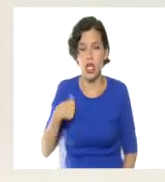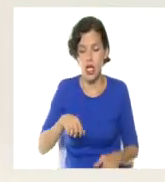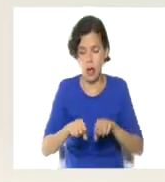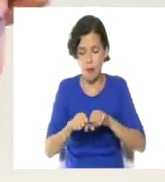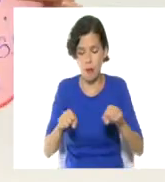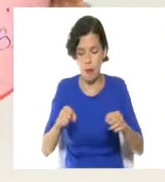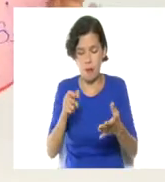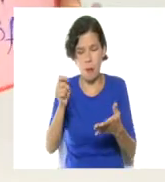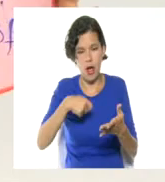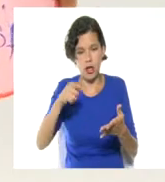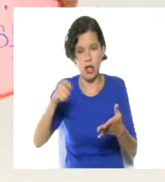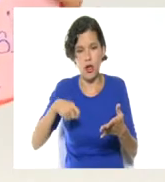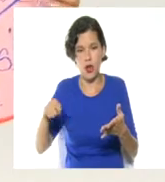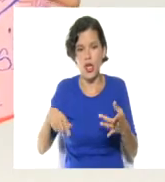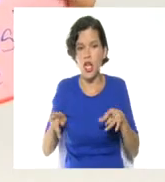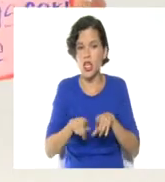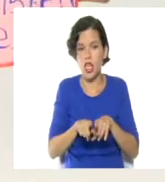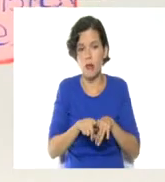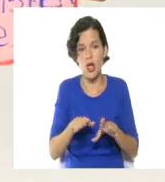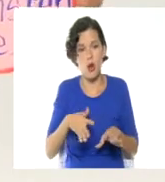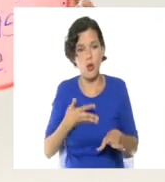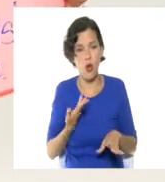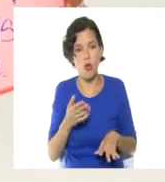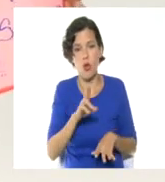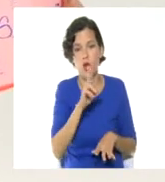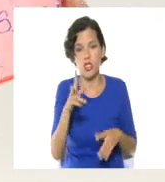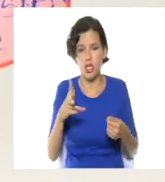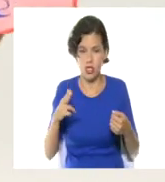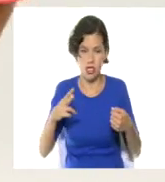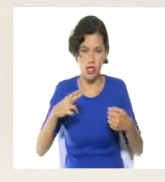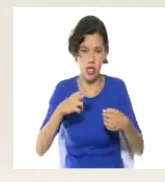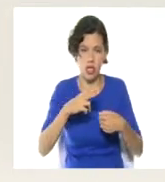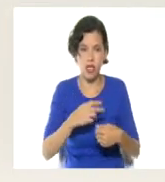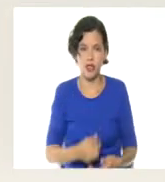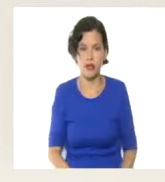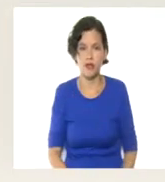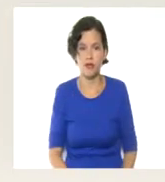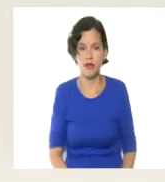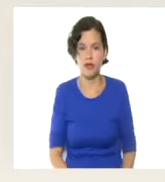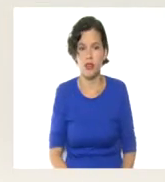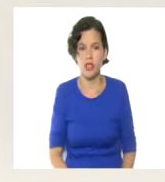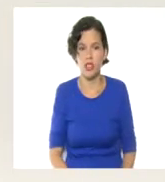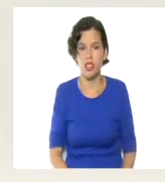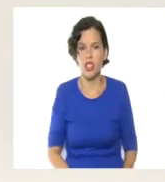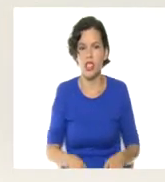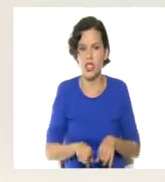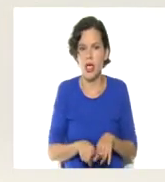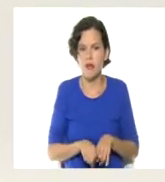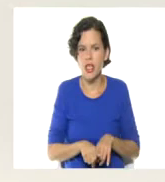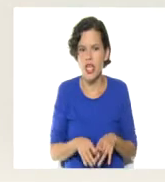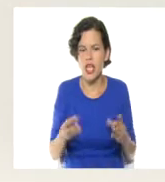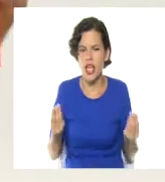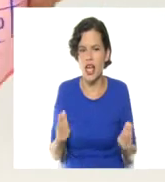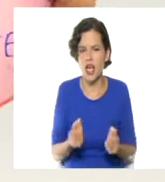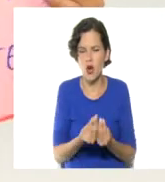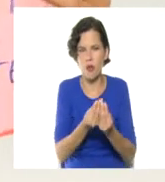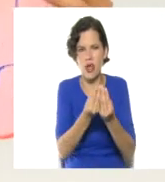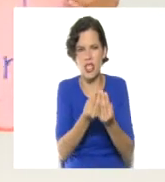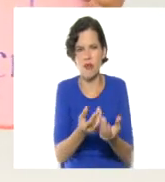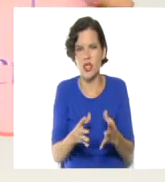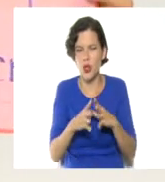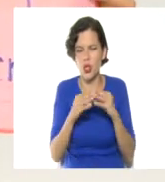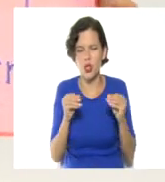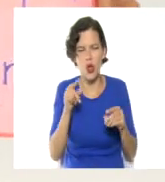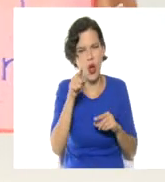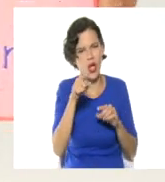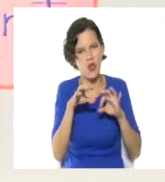marcadores, también nos pueden ser útiles, tijeras y además el acompañamiento de toda